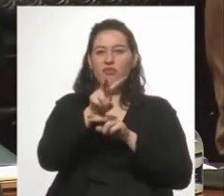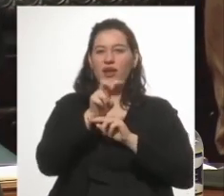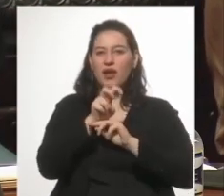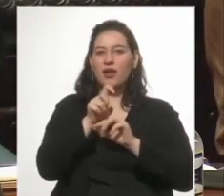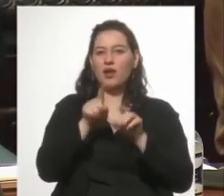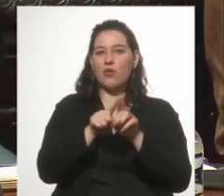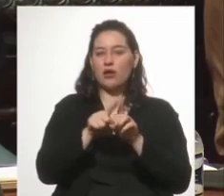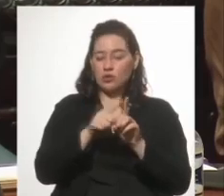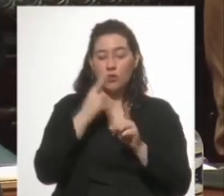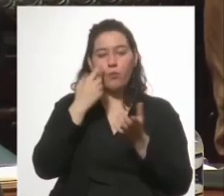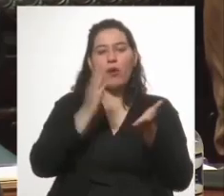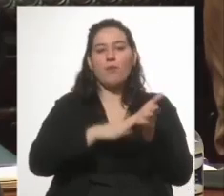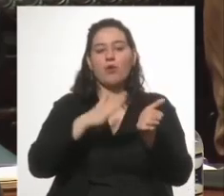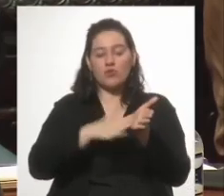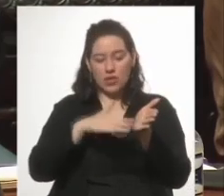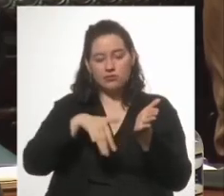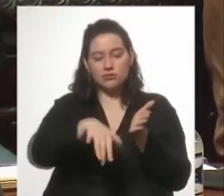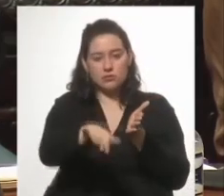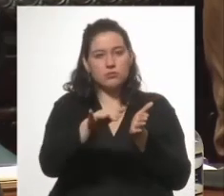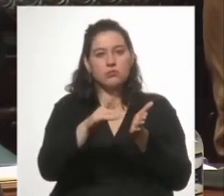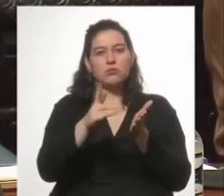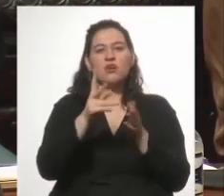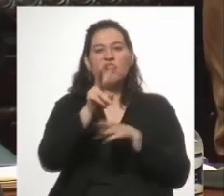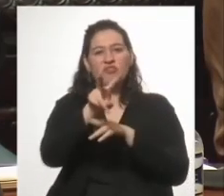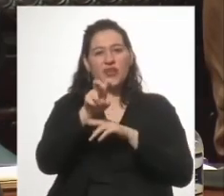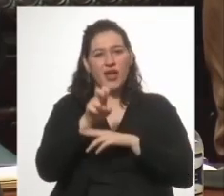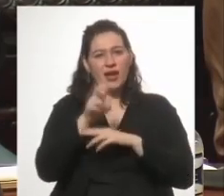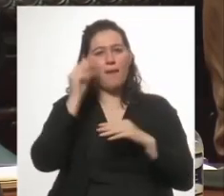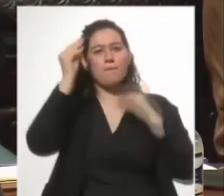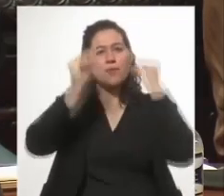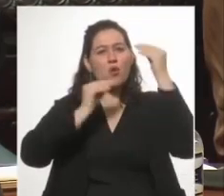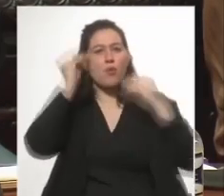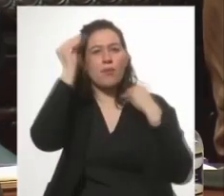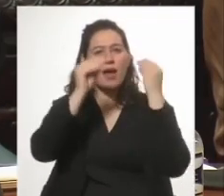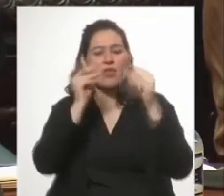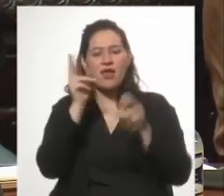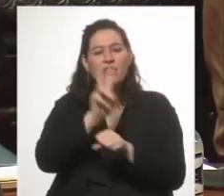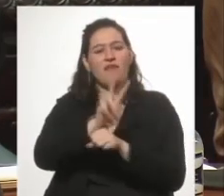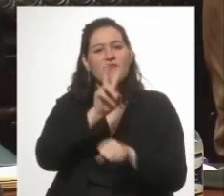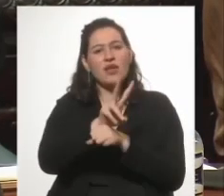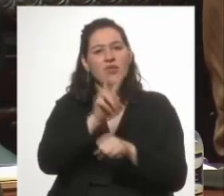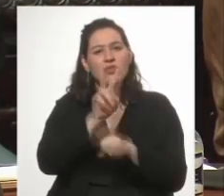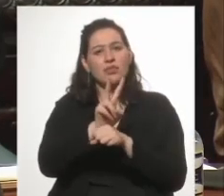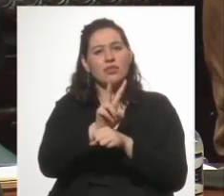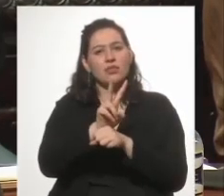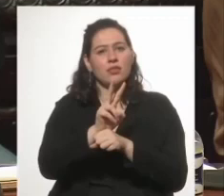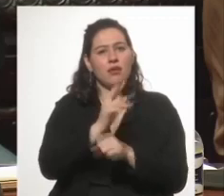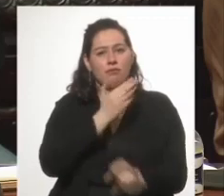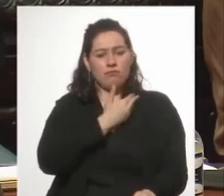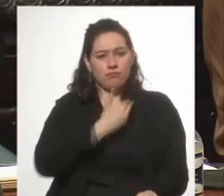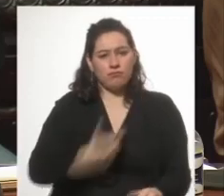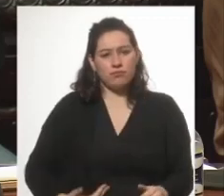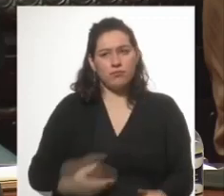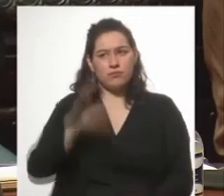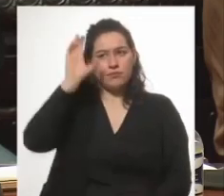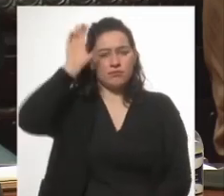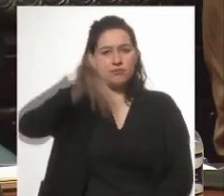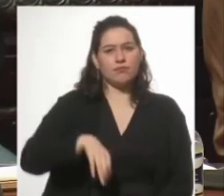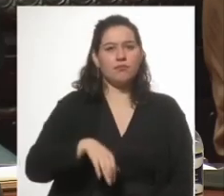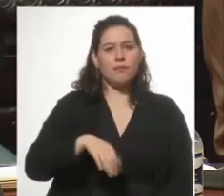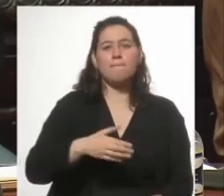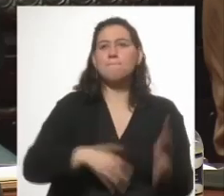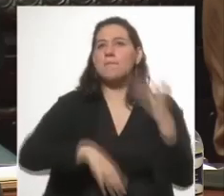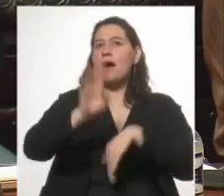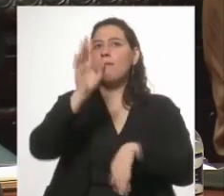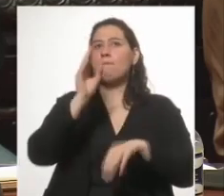pareció, como lo voy a demostrar a continuación, mucho más preocupada en defender la posición de la presidencia de la República,